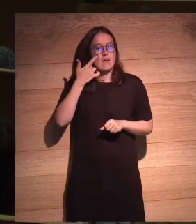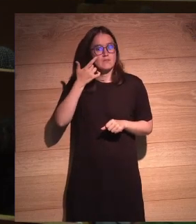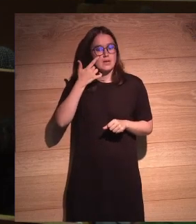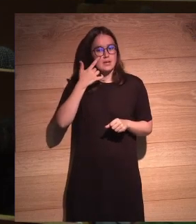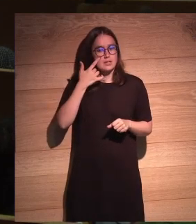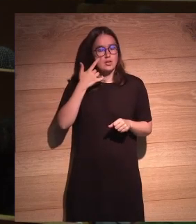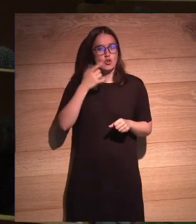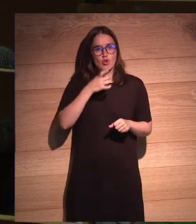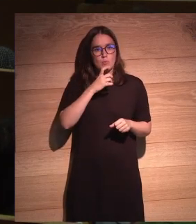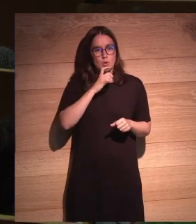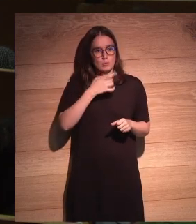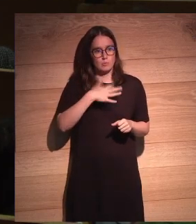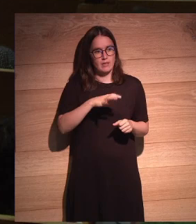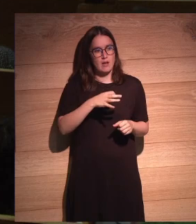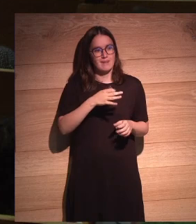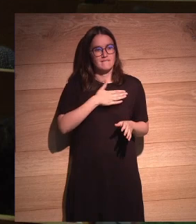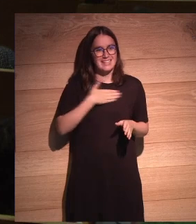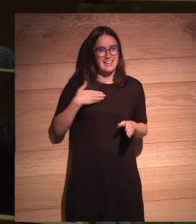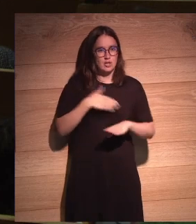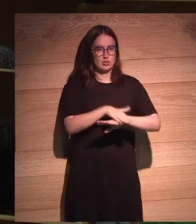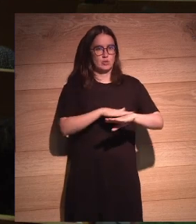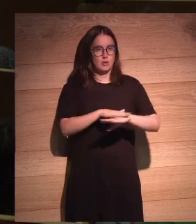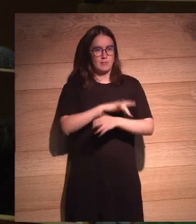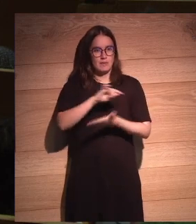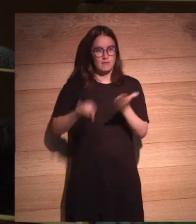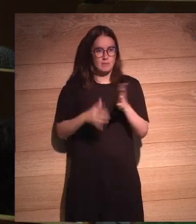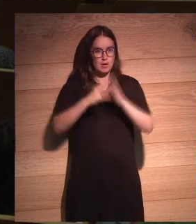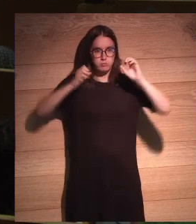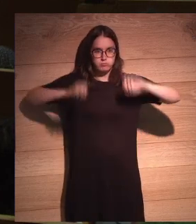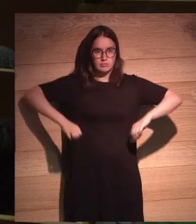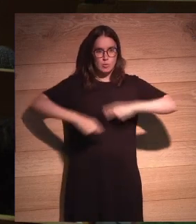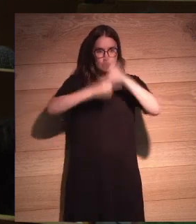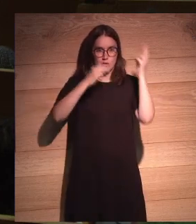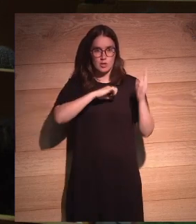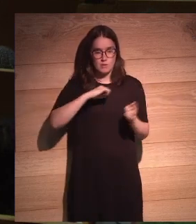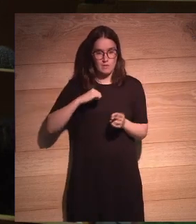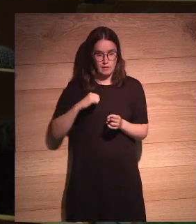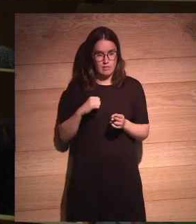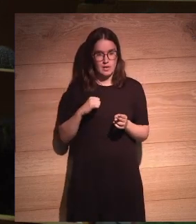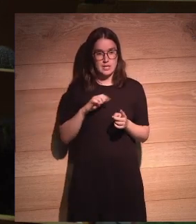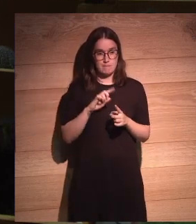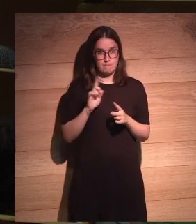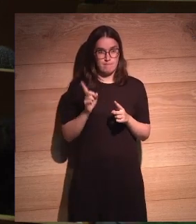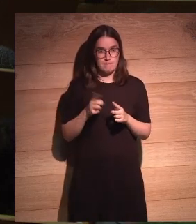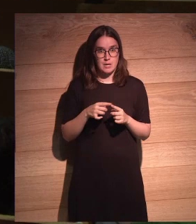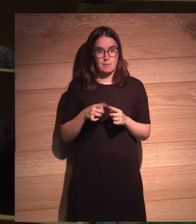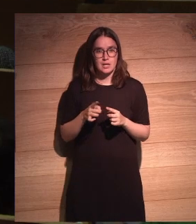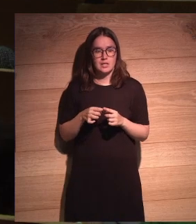de disponibilidad y predisposición de esos gobiernos para firmar una alianza público-privada. En el